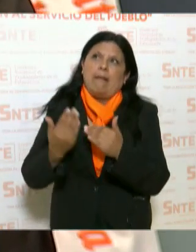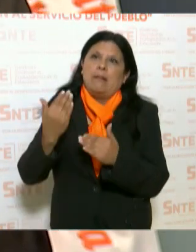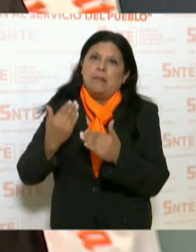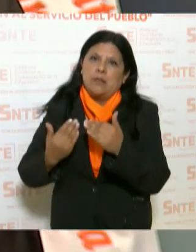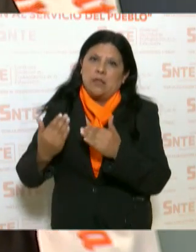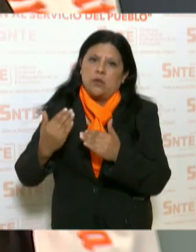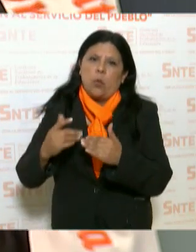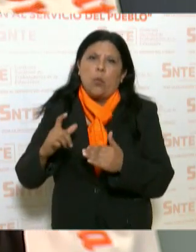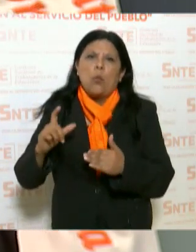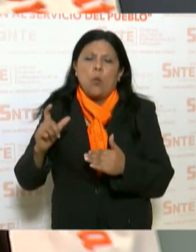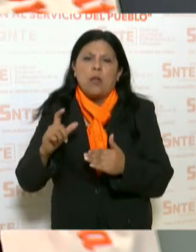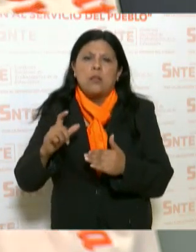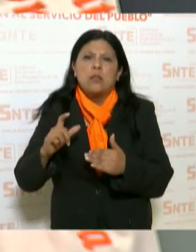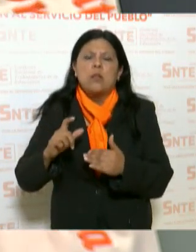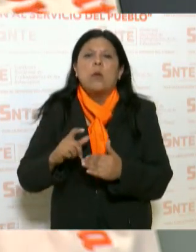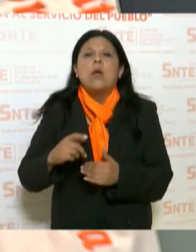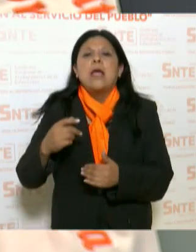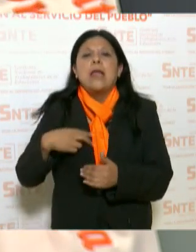porfirista